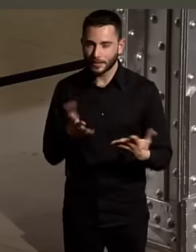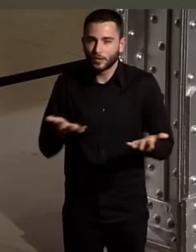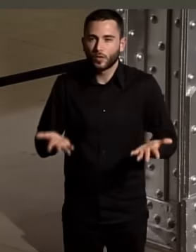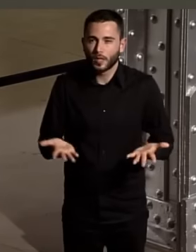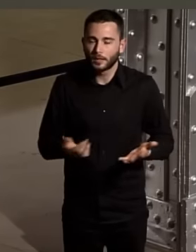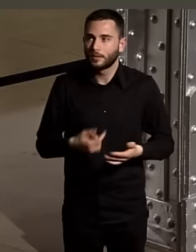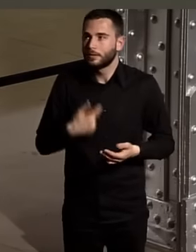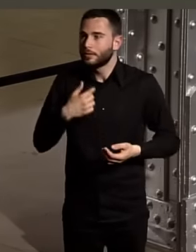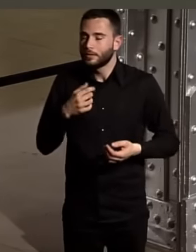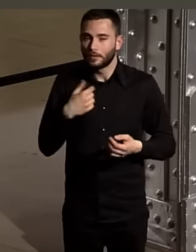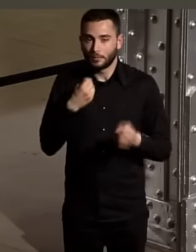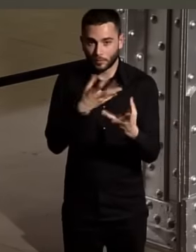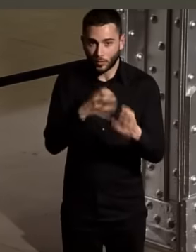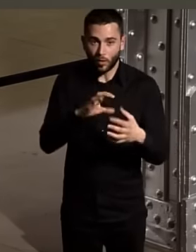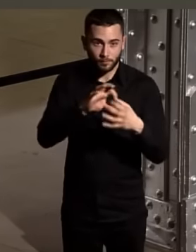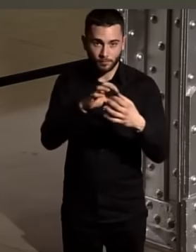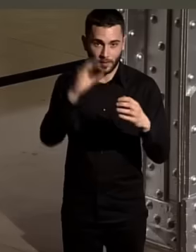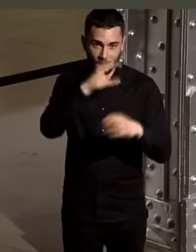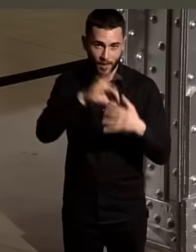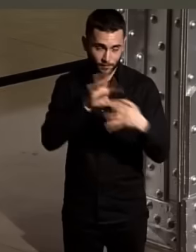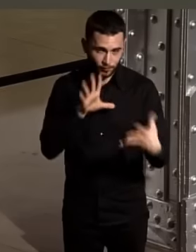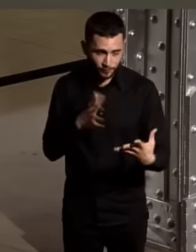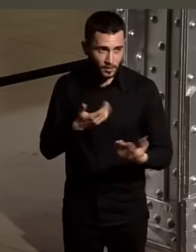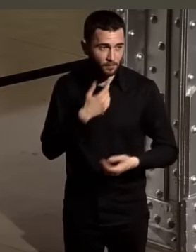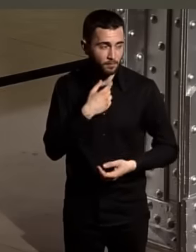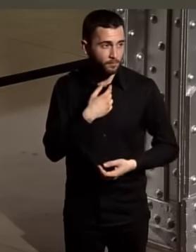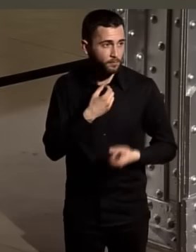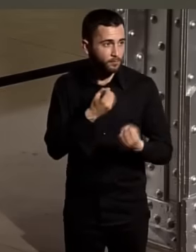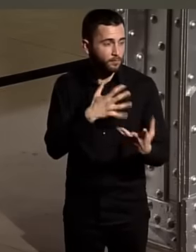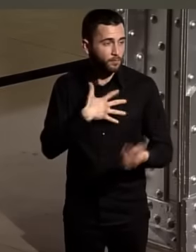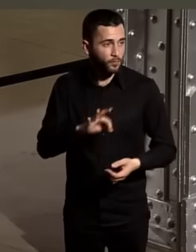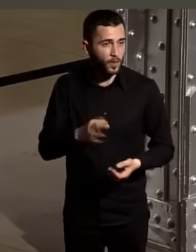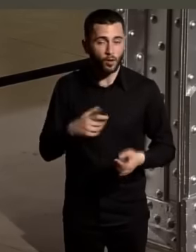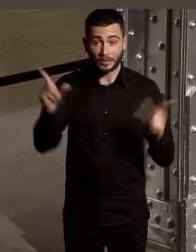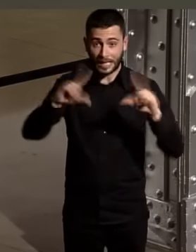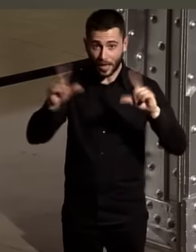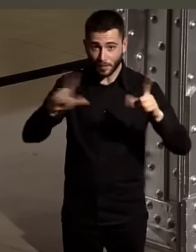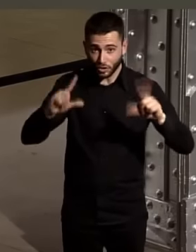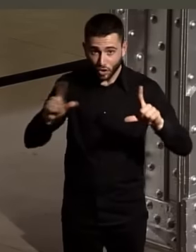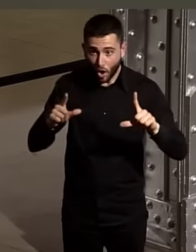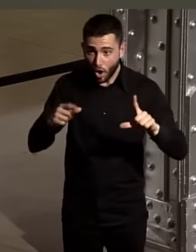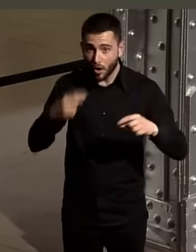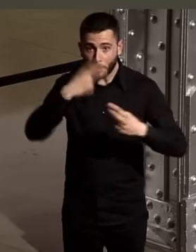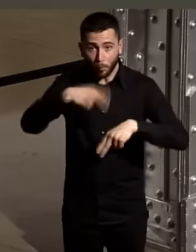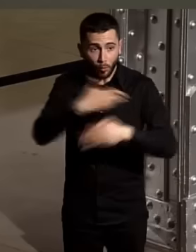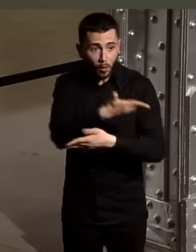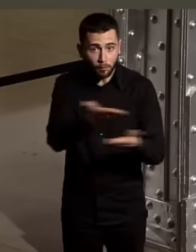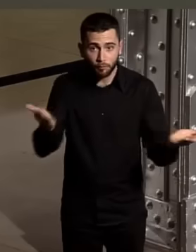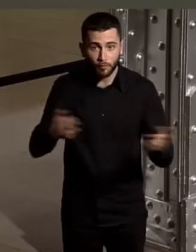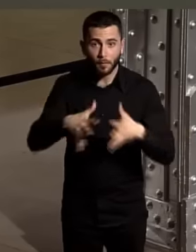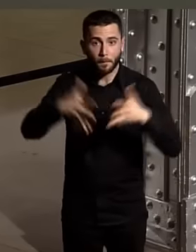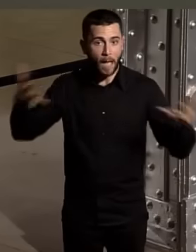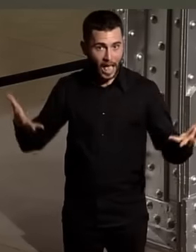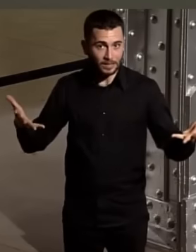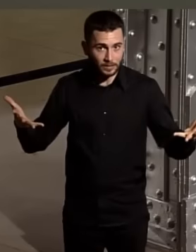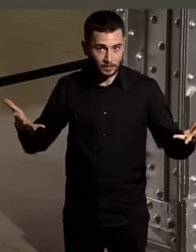que bueno en principio la la la televisión te permite llegar a un público mucho más